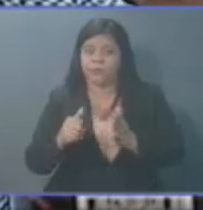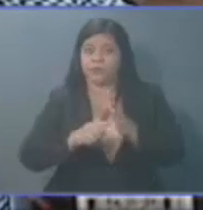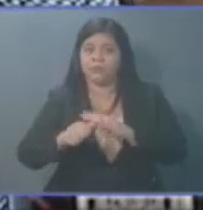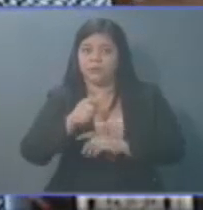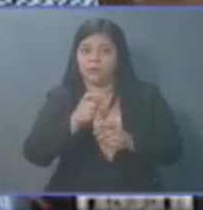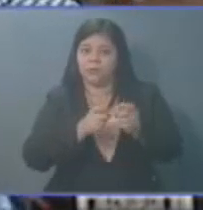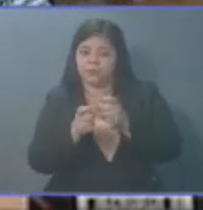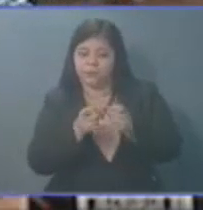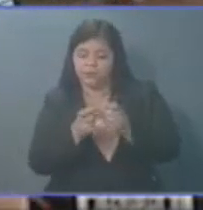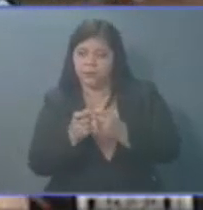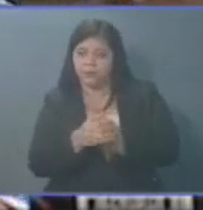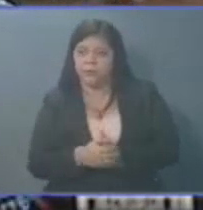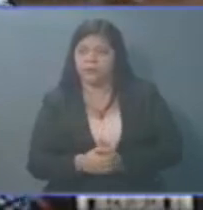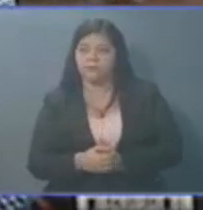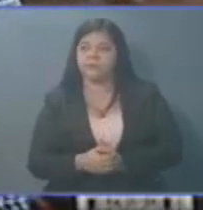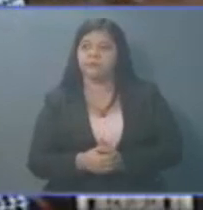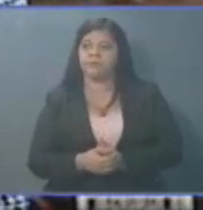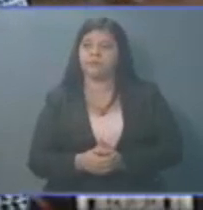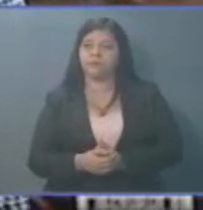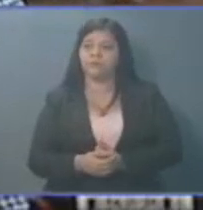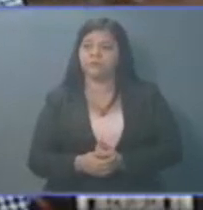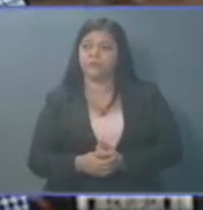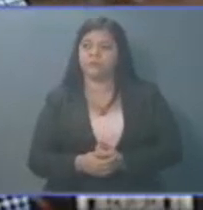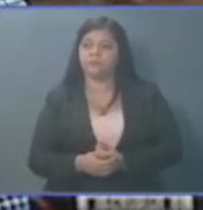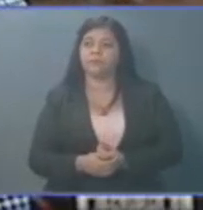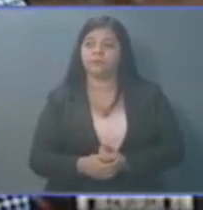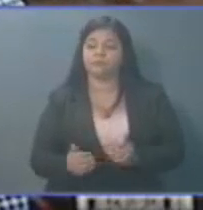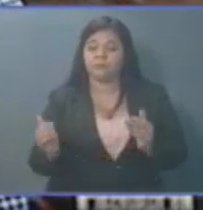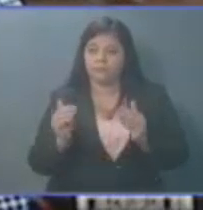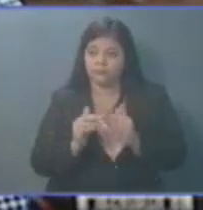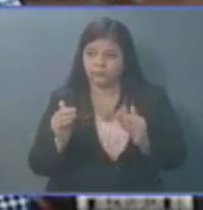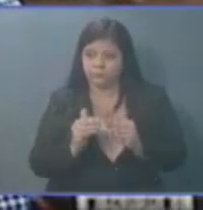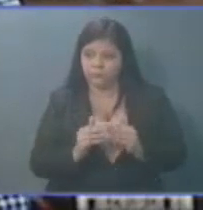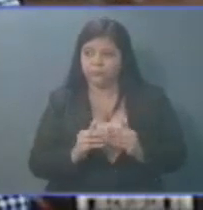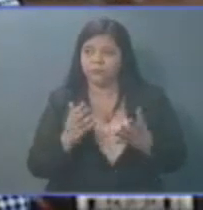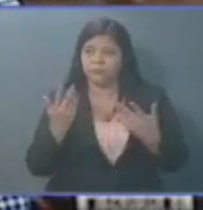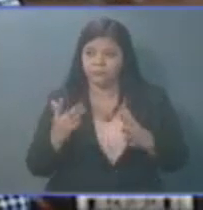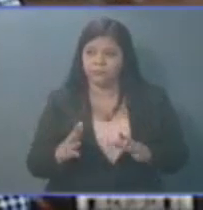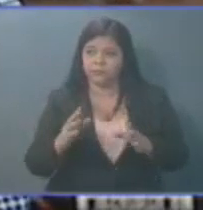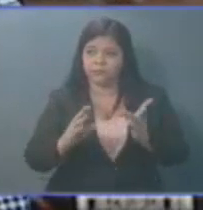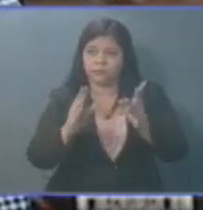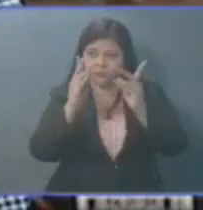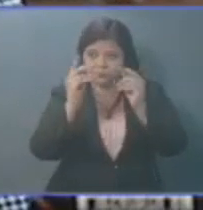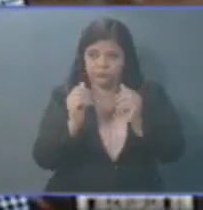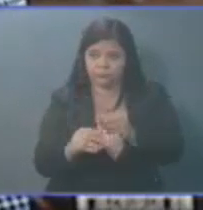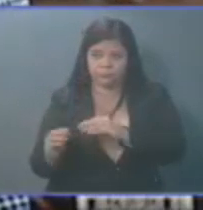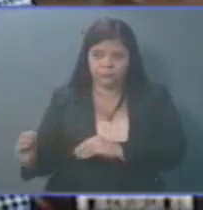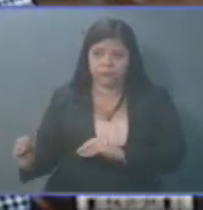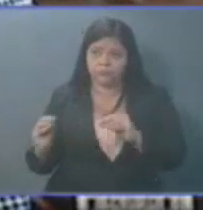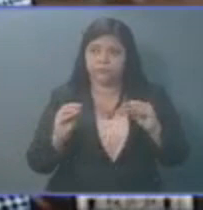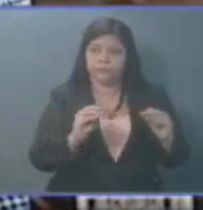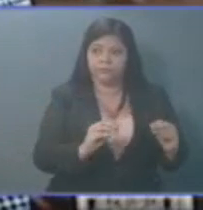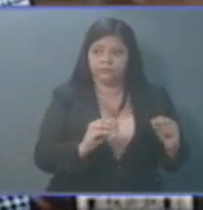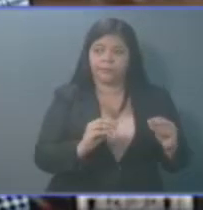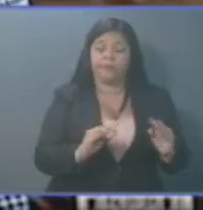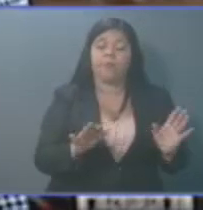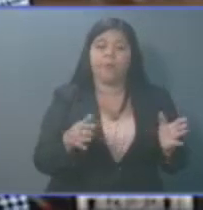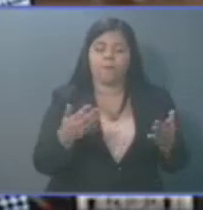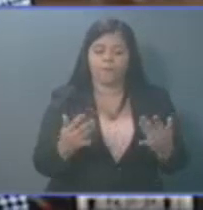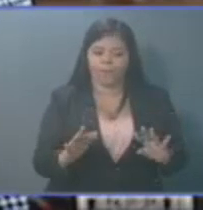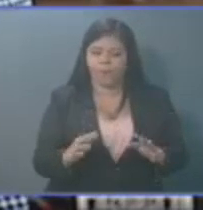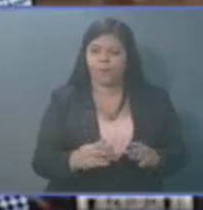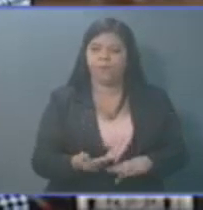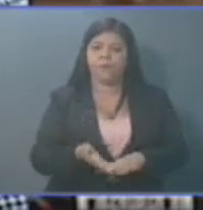y financieros, así como el detalle de la ejecución presupuestaria